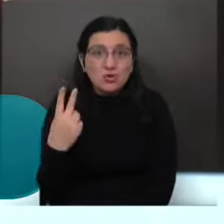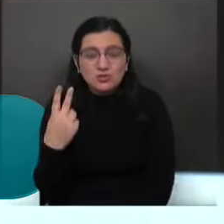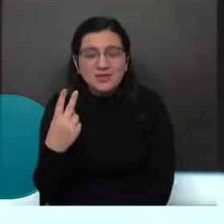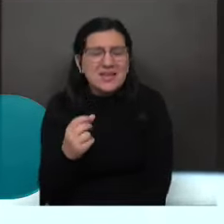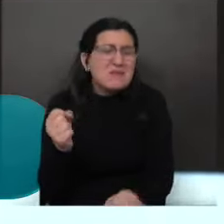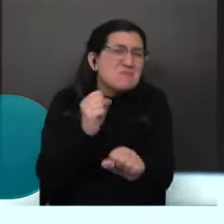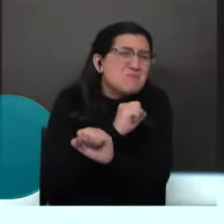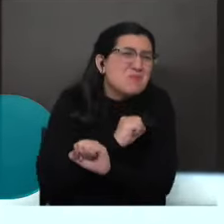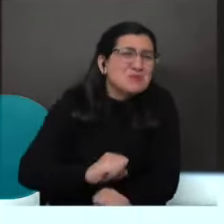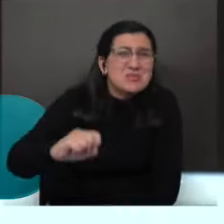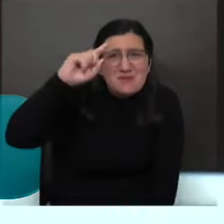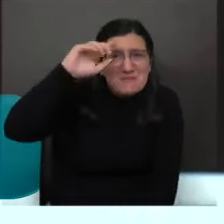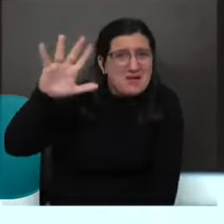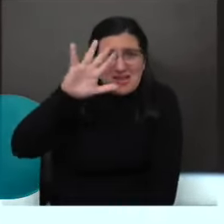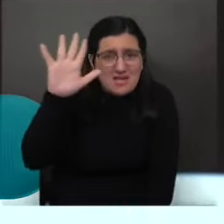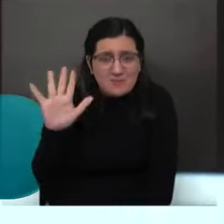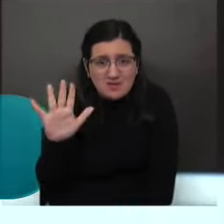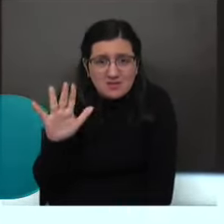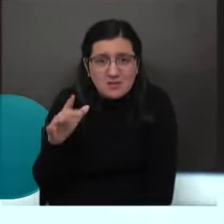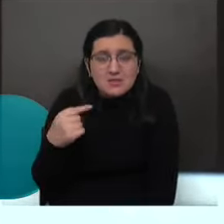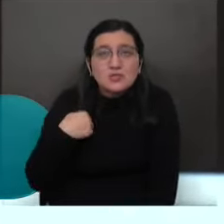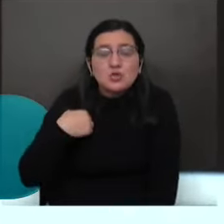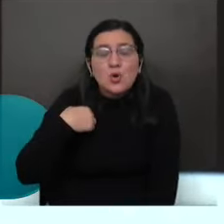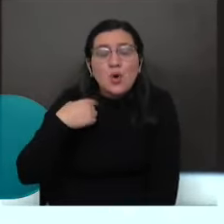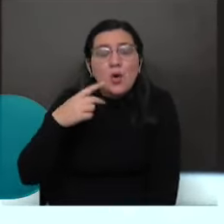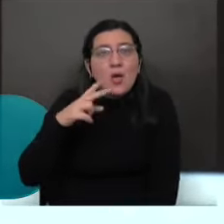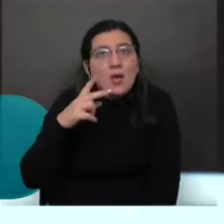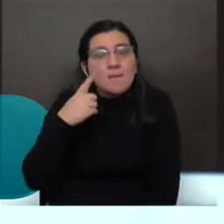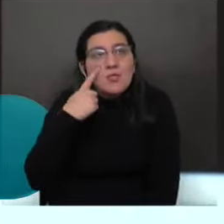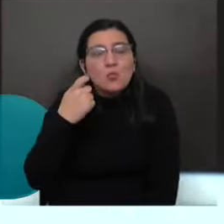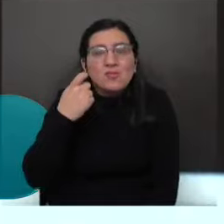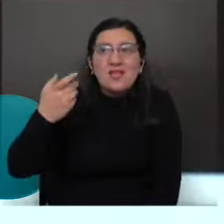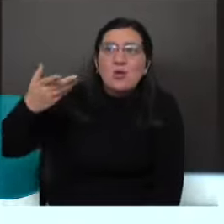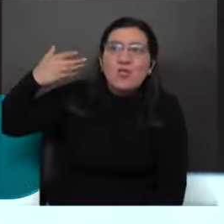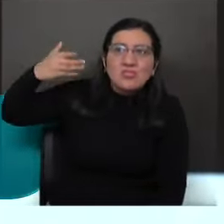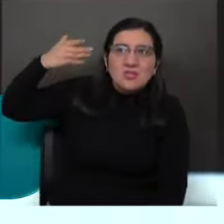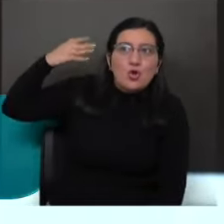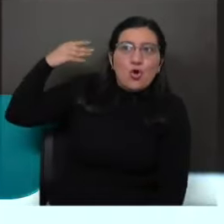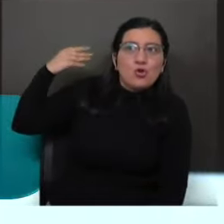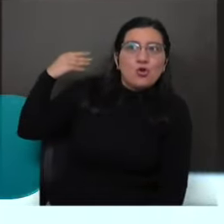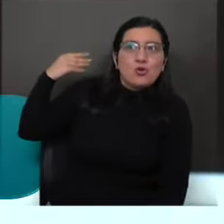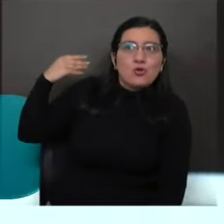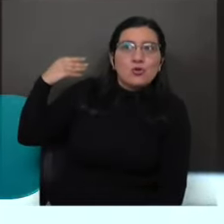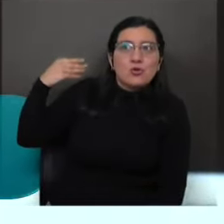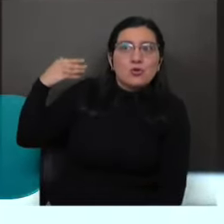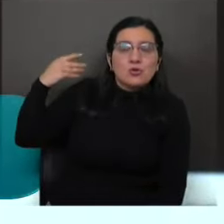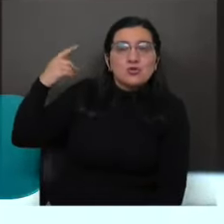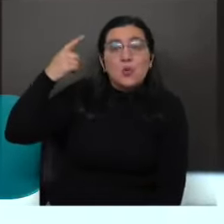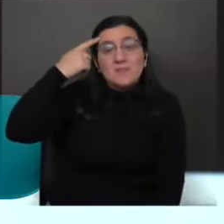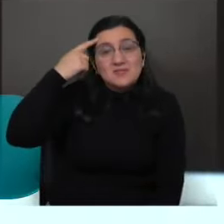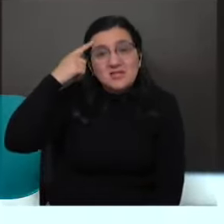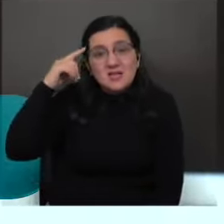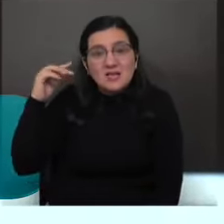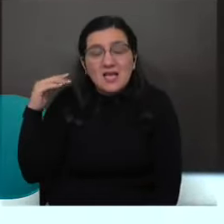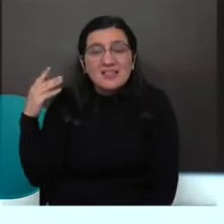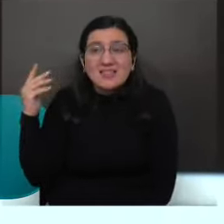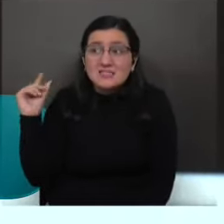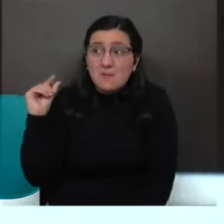impensado o sea si yo miro para atrás todos los años de carrera te diría que hasta hace muy poco era